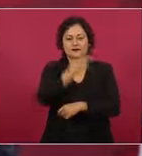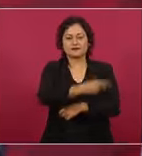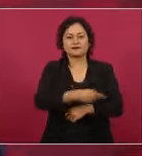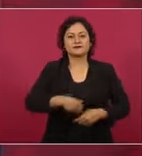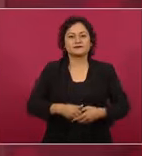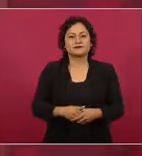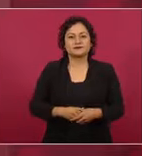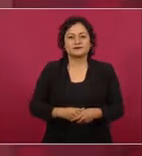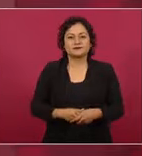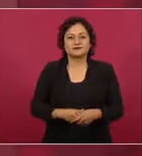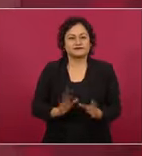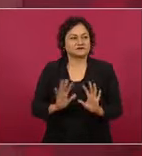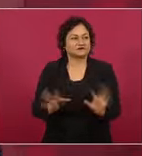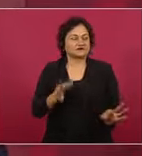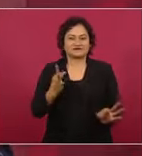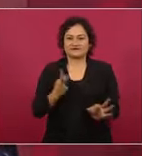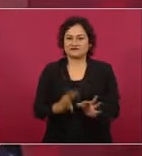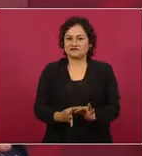Este arroz ya se coció.